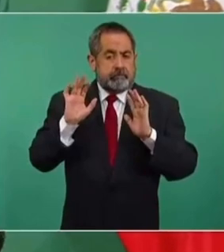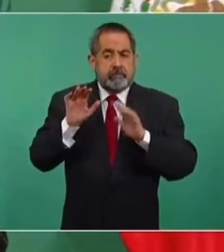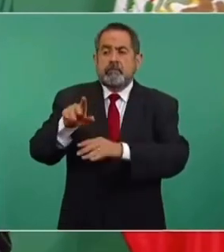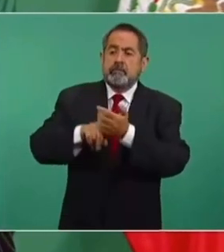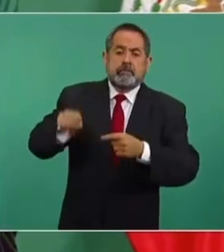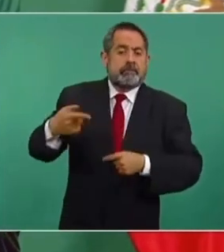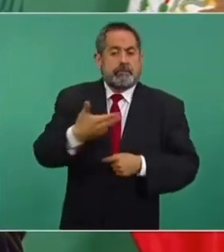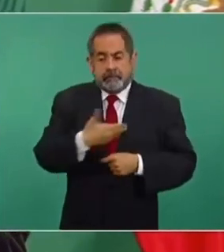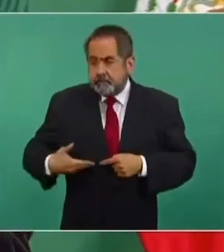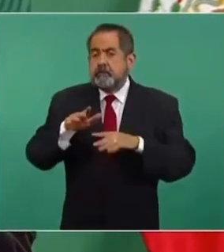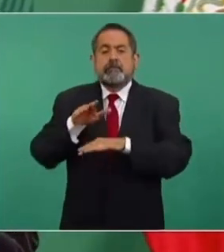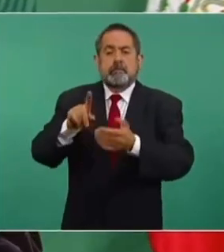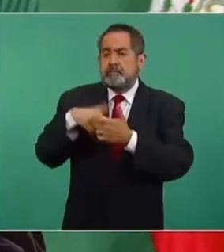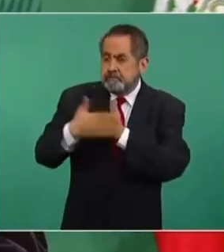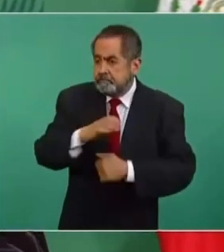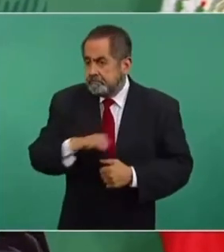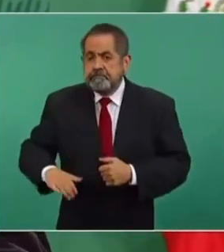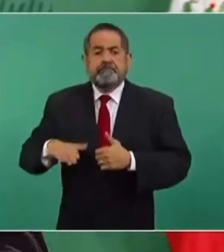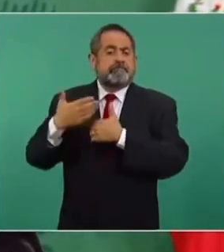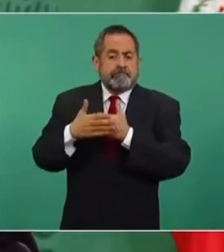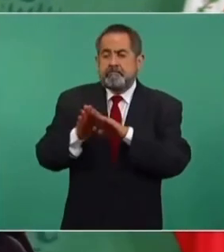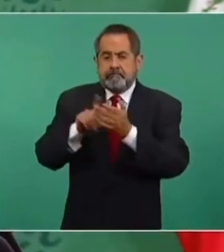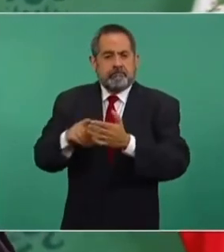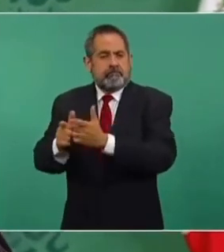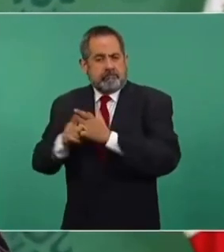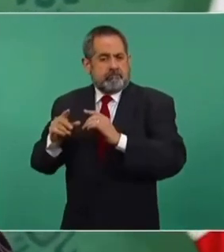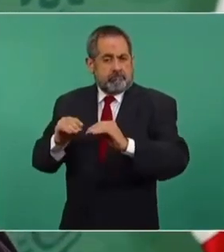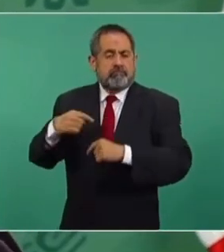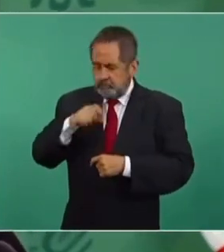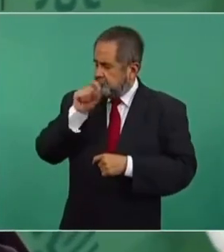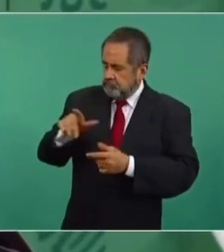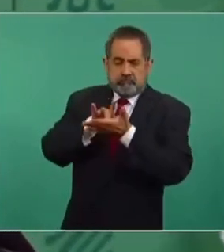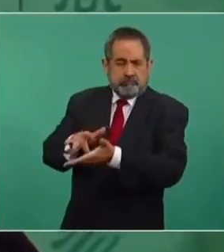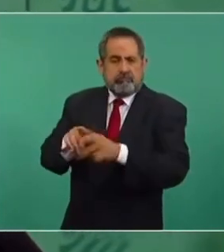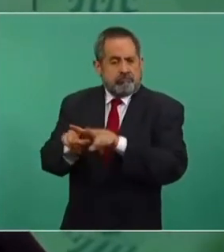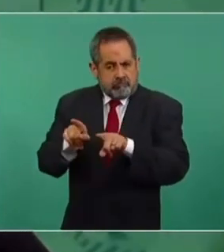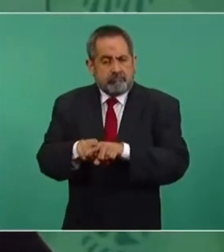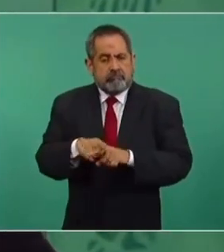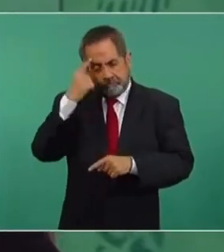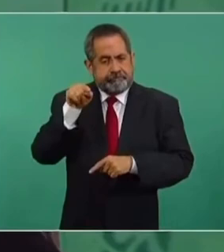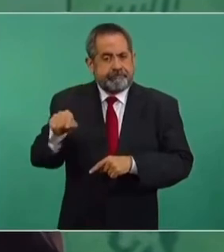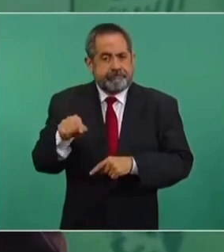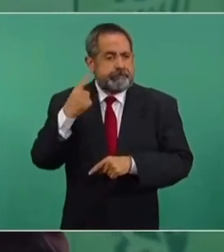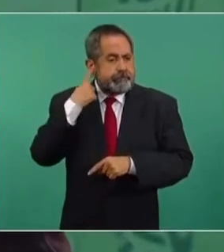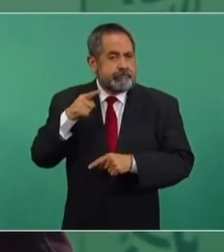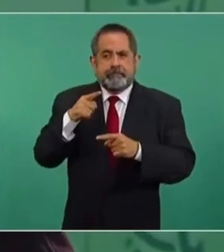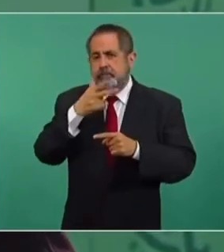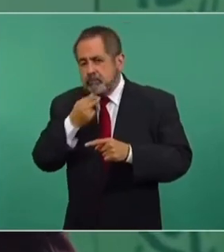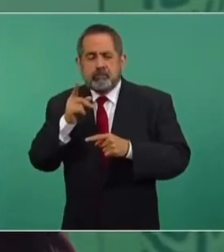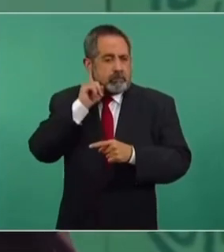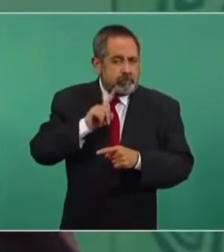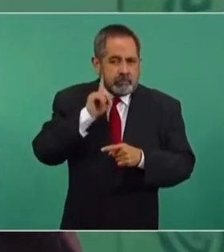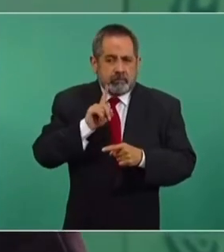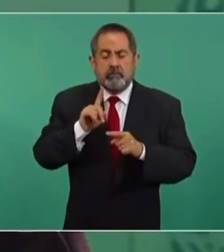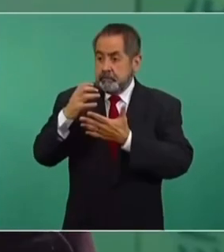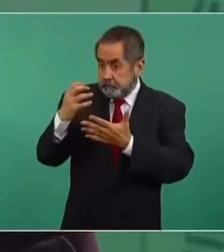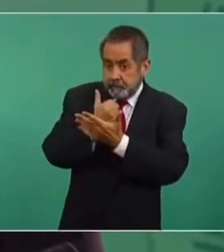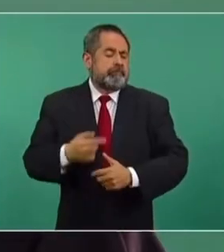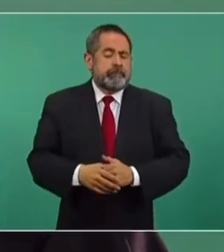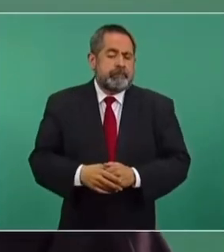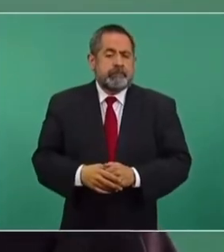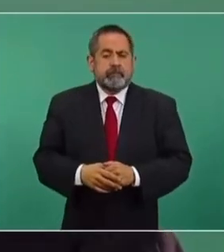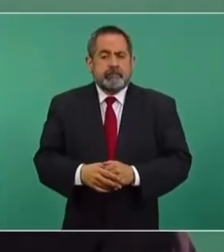la presidencia, sobre el candidato de nuestro movimiento. Yo voy a apoyar al hombre, a la mujer que gane la